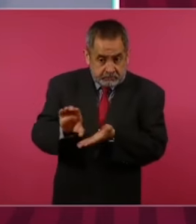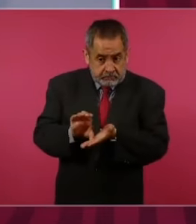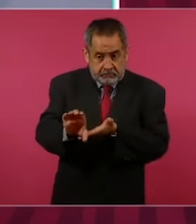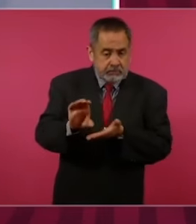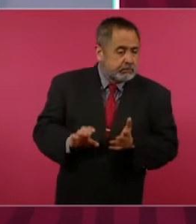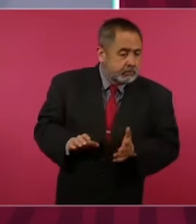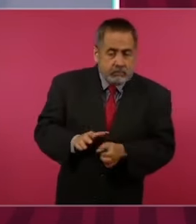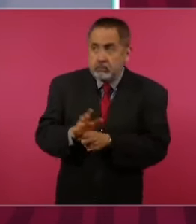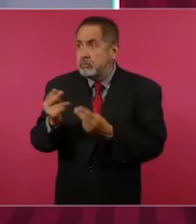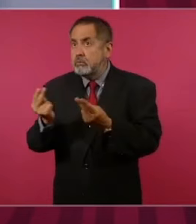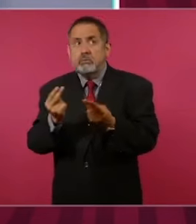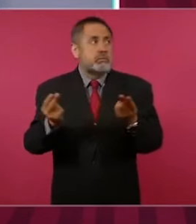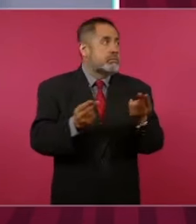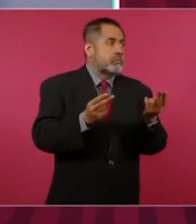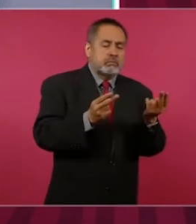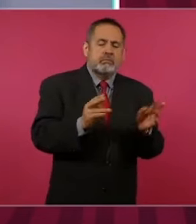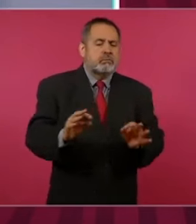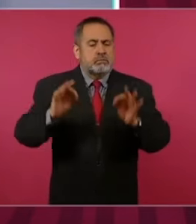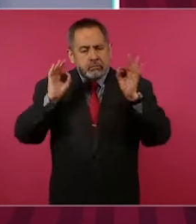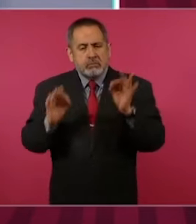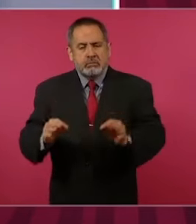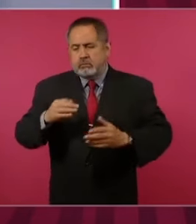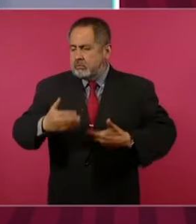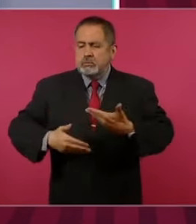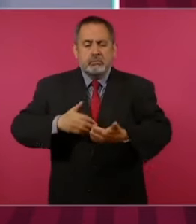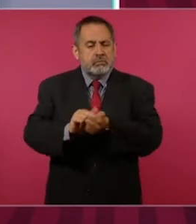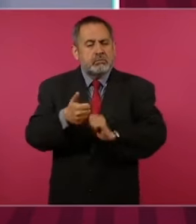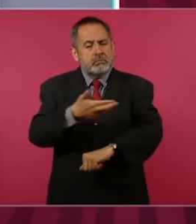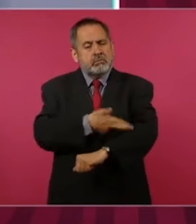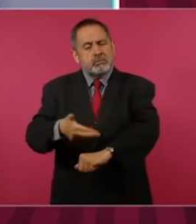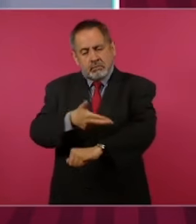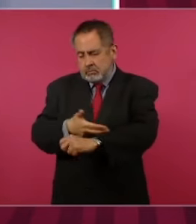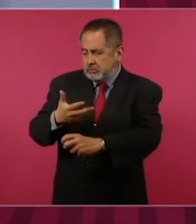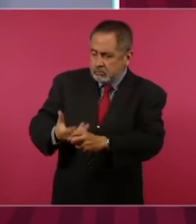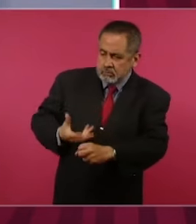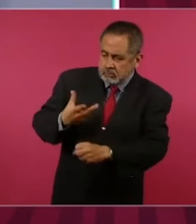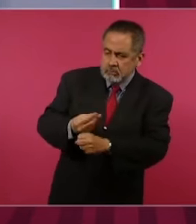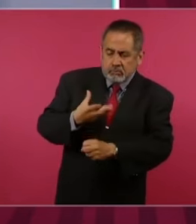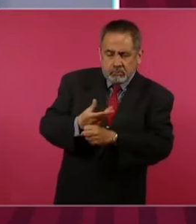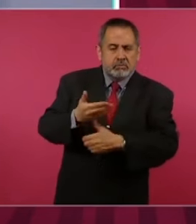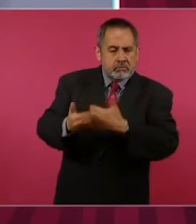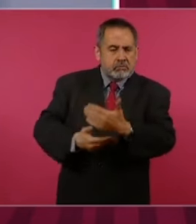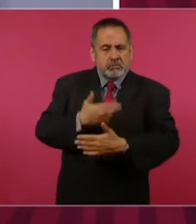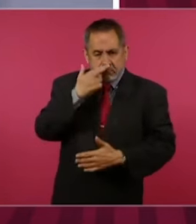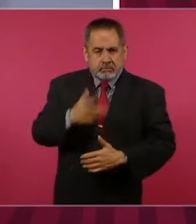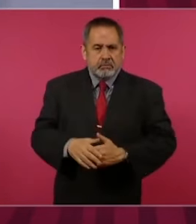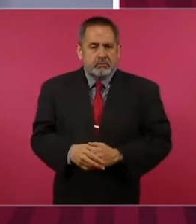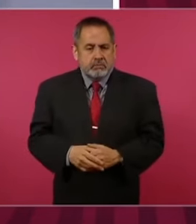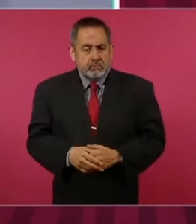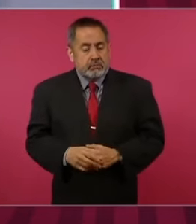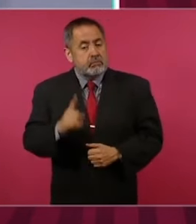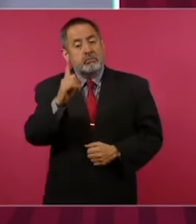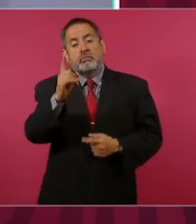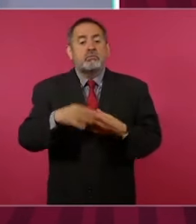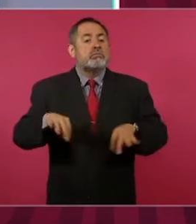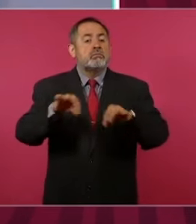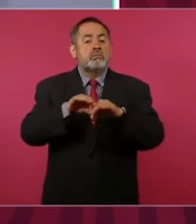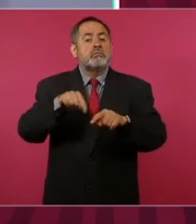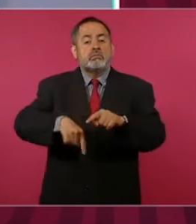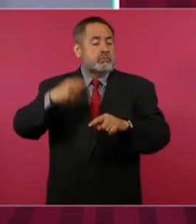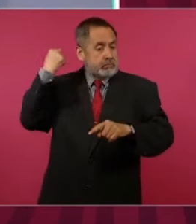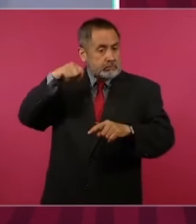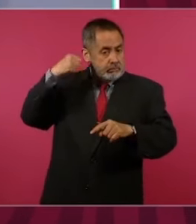cubrir las necesidades que se presenten en el mejoramiento de la infraestructura y equipamiento. Cabe señalar que en